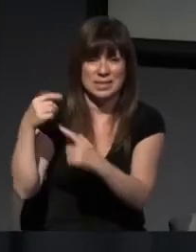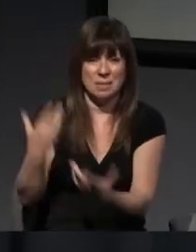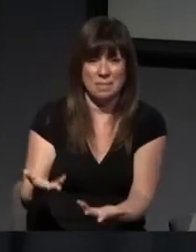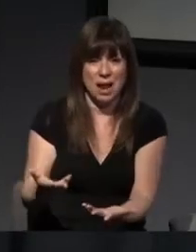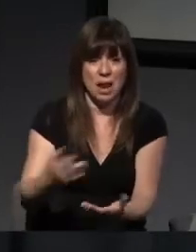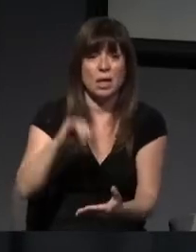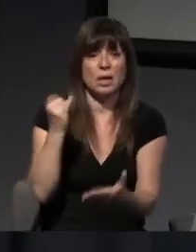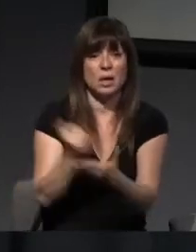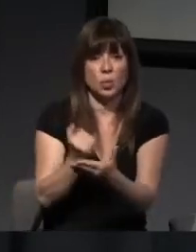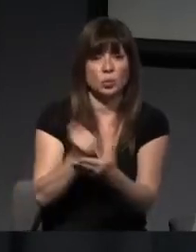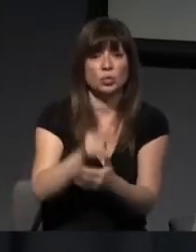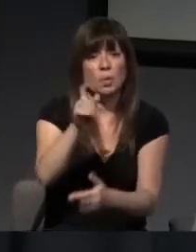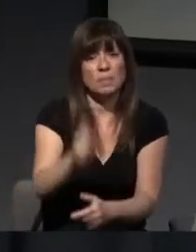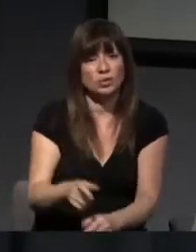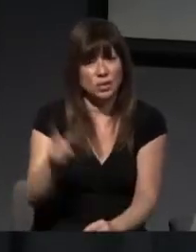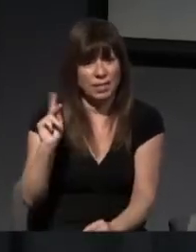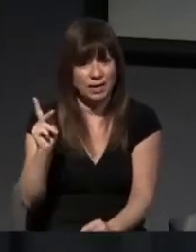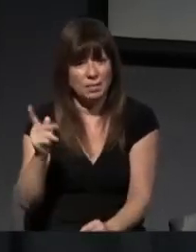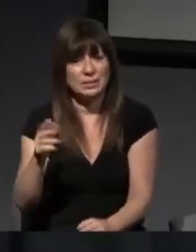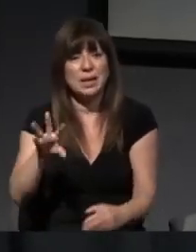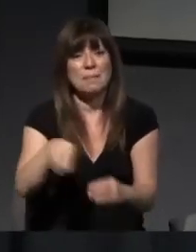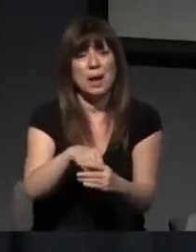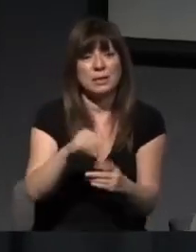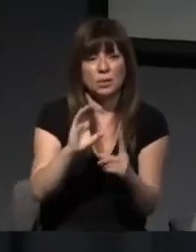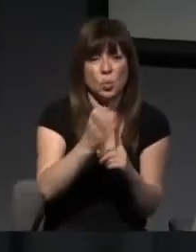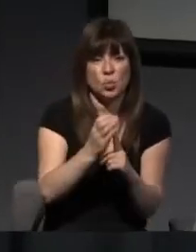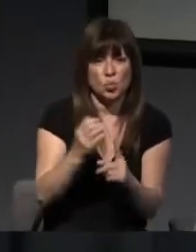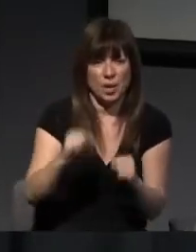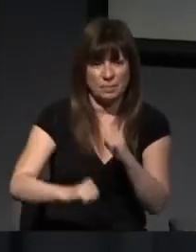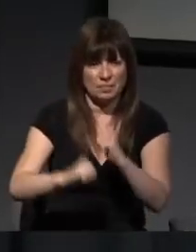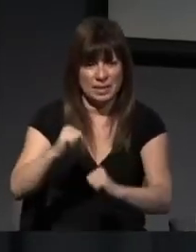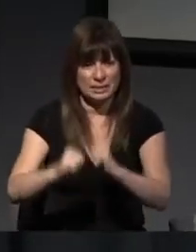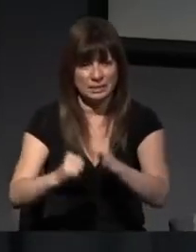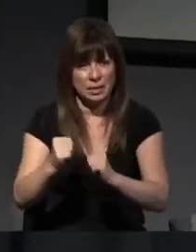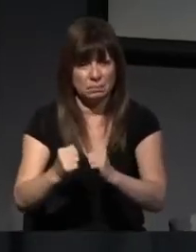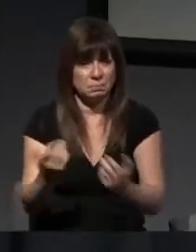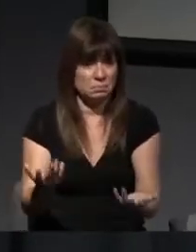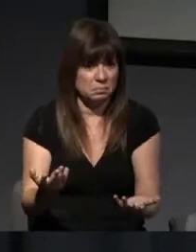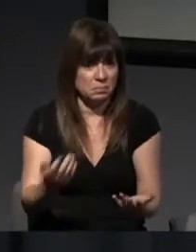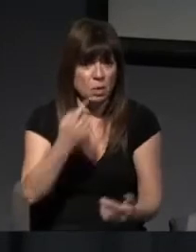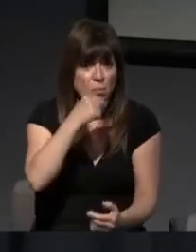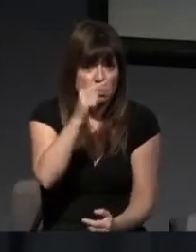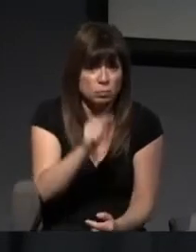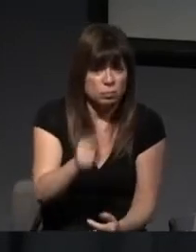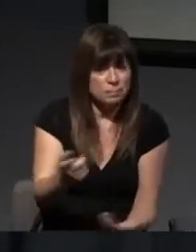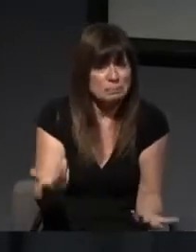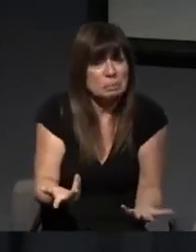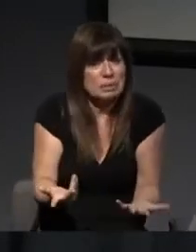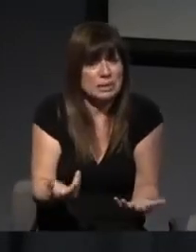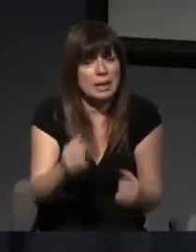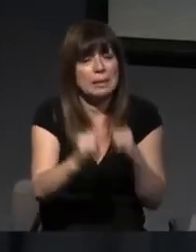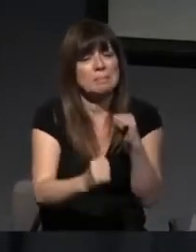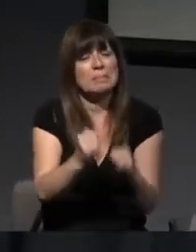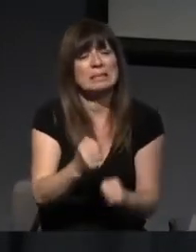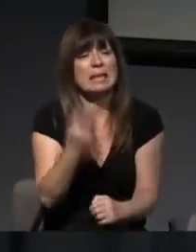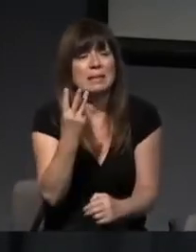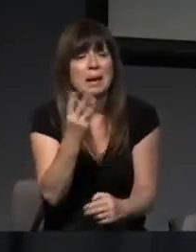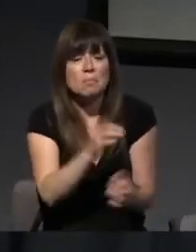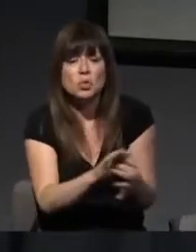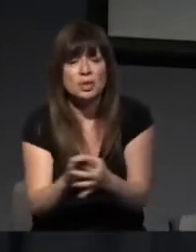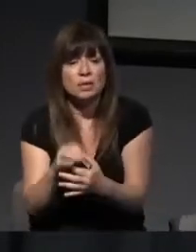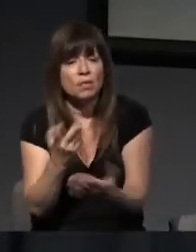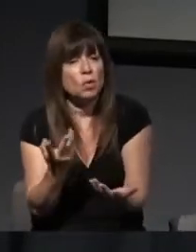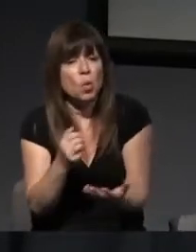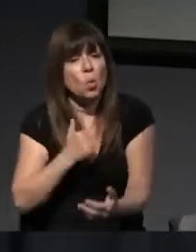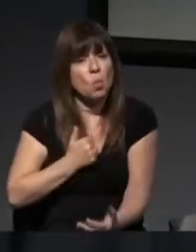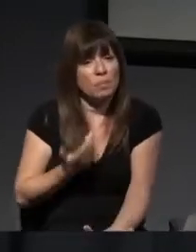esta inclusión de personas con discapacidad sea parte de la cultura de la empresa. Le consultaban a las empresas tres posibles razones por las cuales ellas estaban, ¿no es cierto?, en